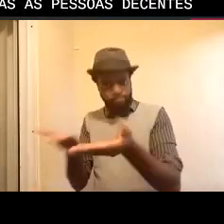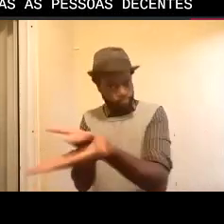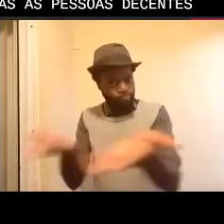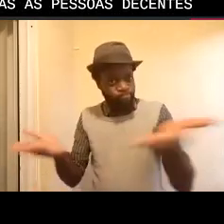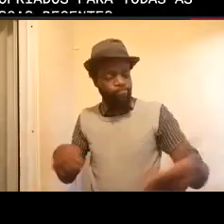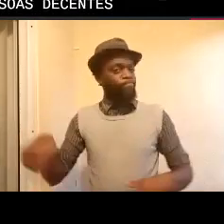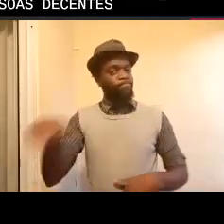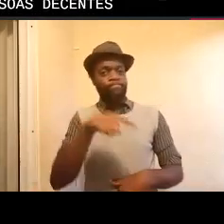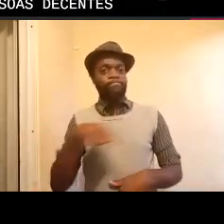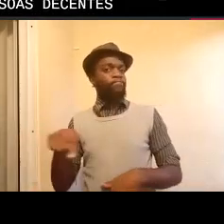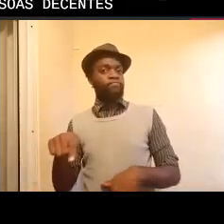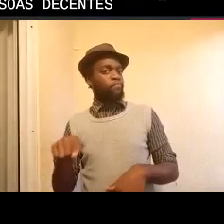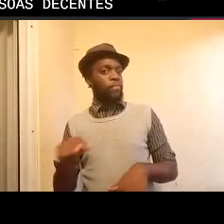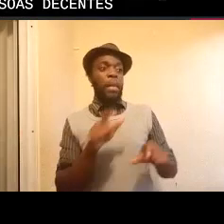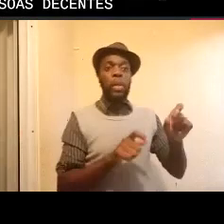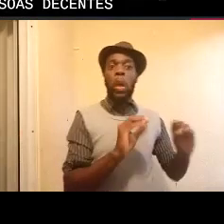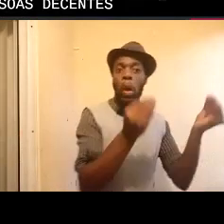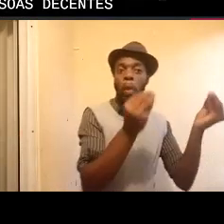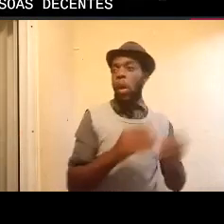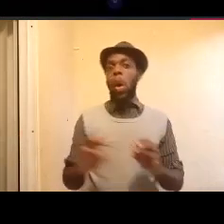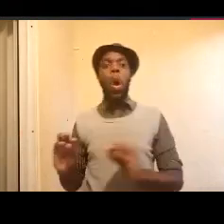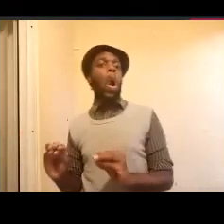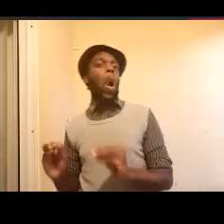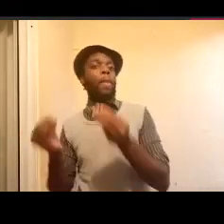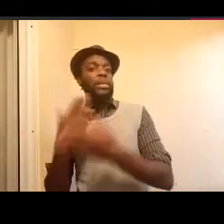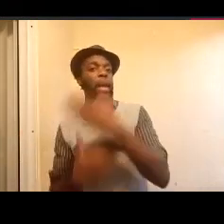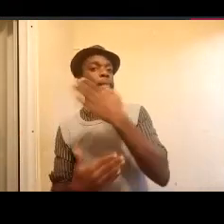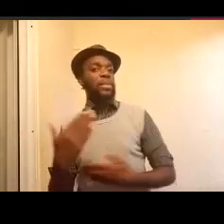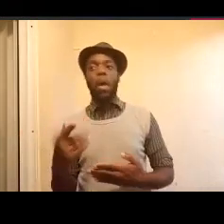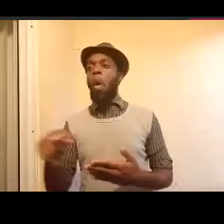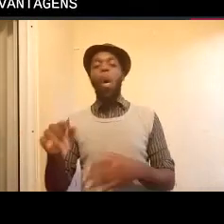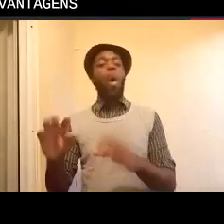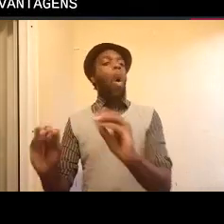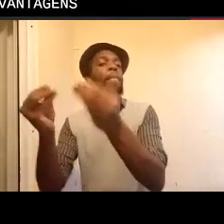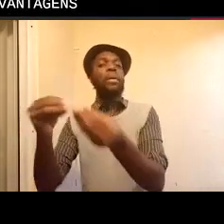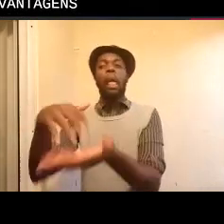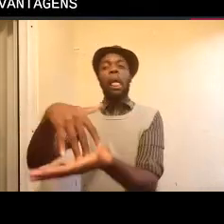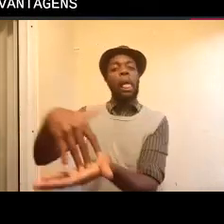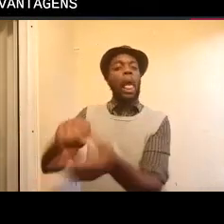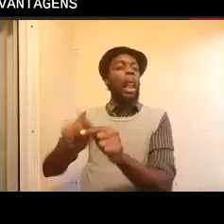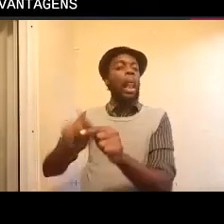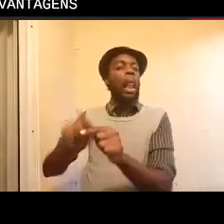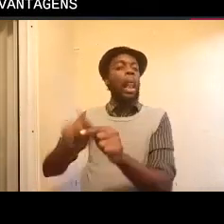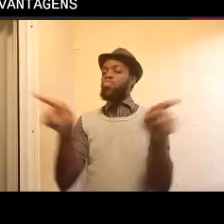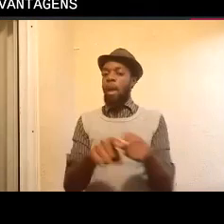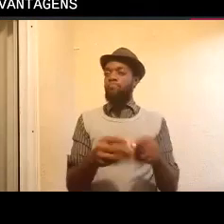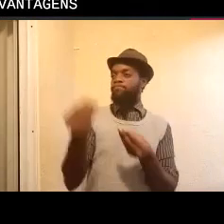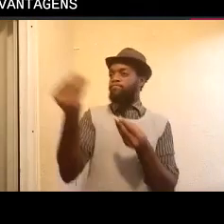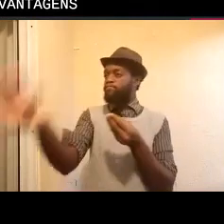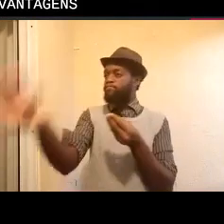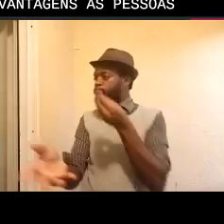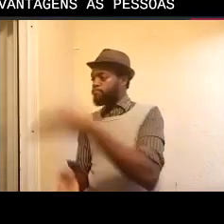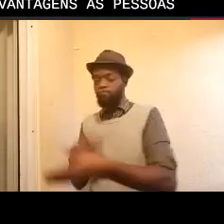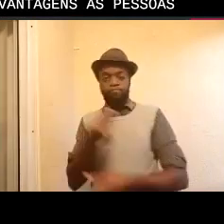que viven en situaciones de desventajas. Las personas adolescentes necesitan